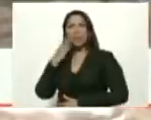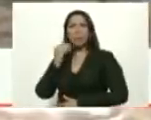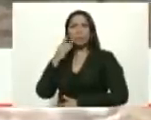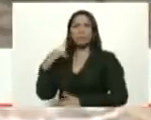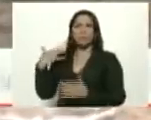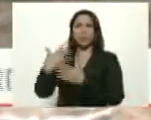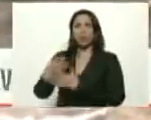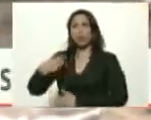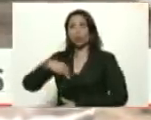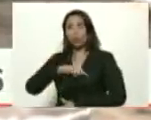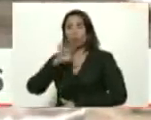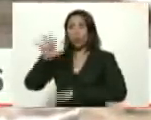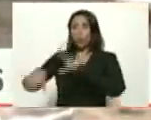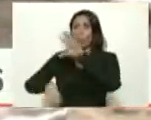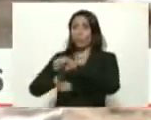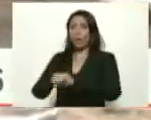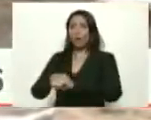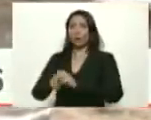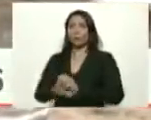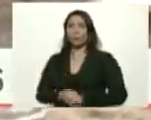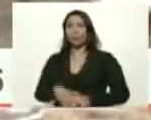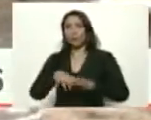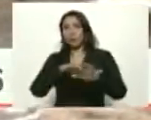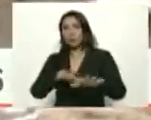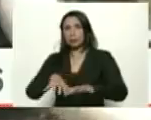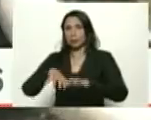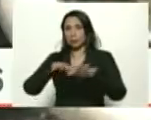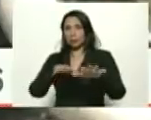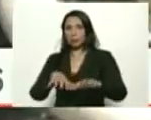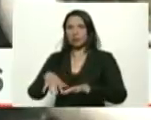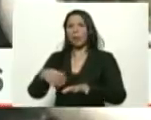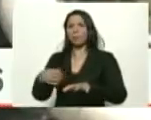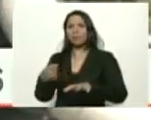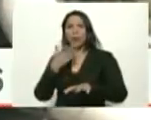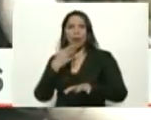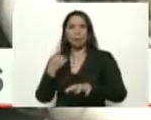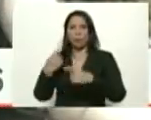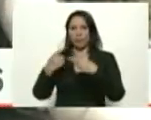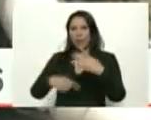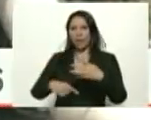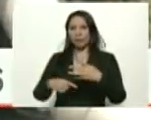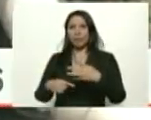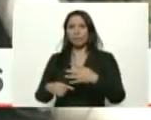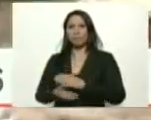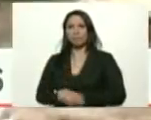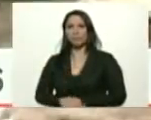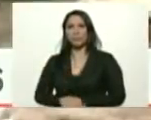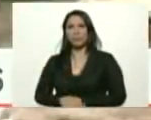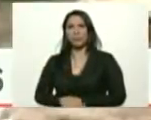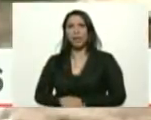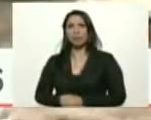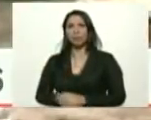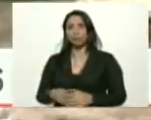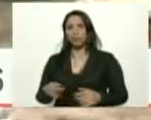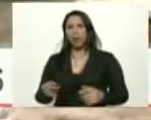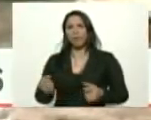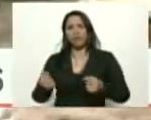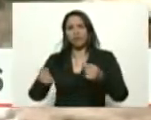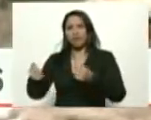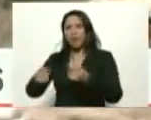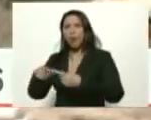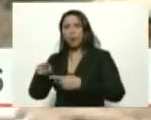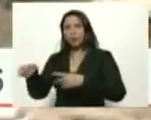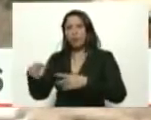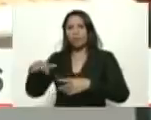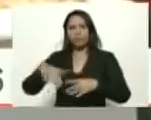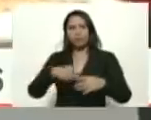hemos adquirido esta trilladora que recorre, varias trilladoras como esta que recorren los campos de Yaracuy y las comunidades para ayudar